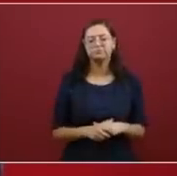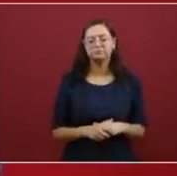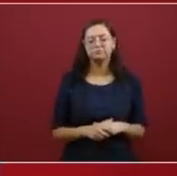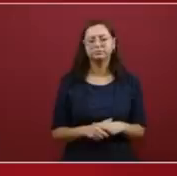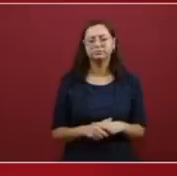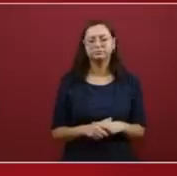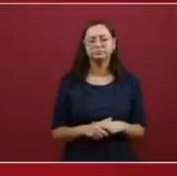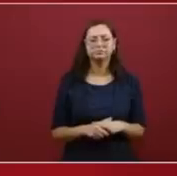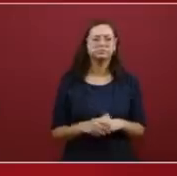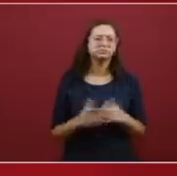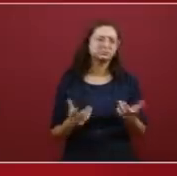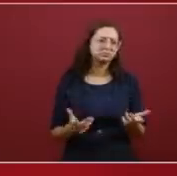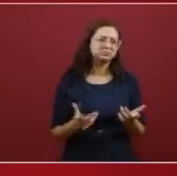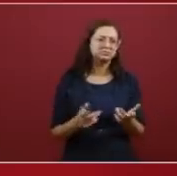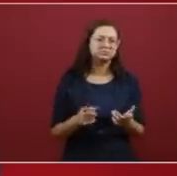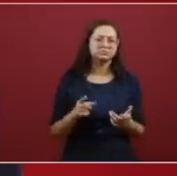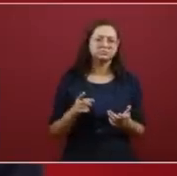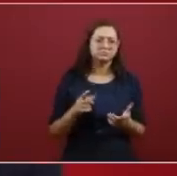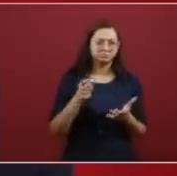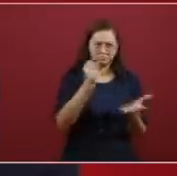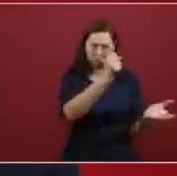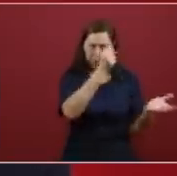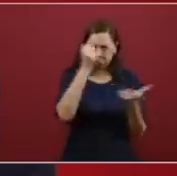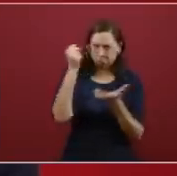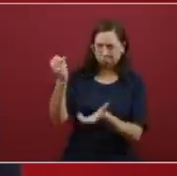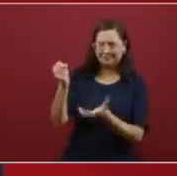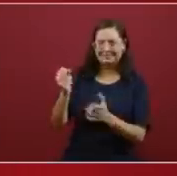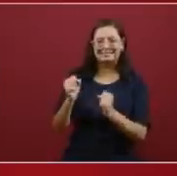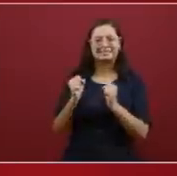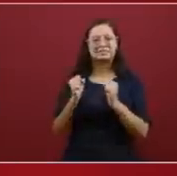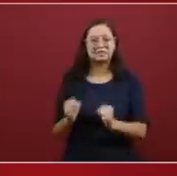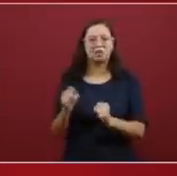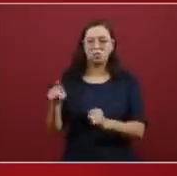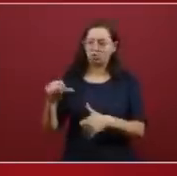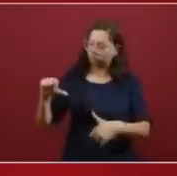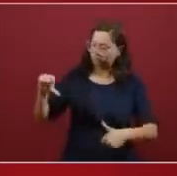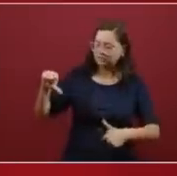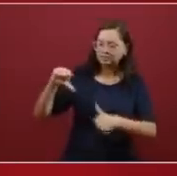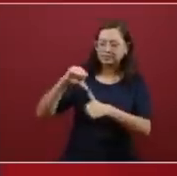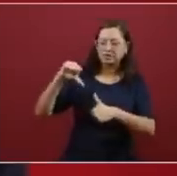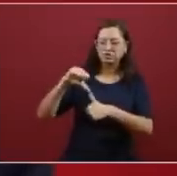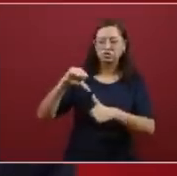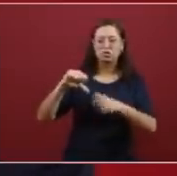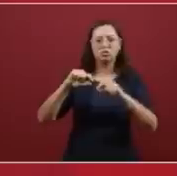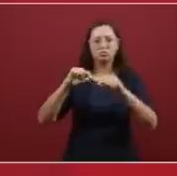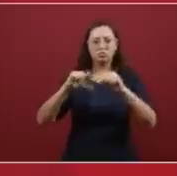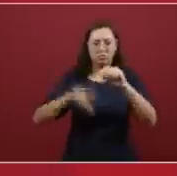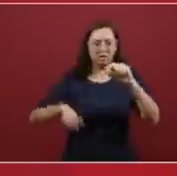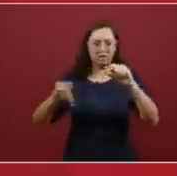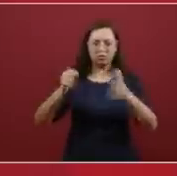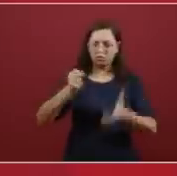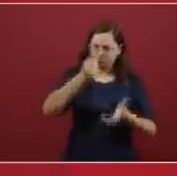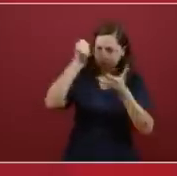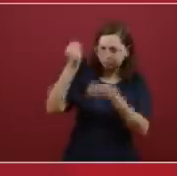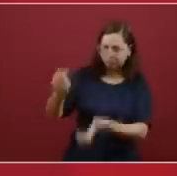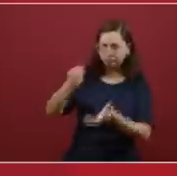para garantizar inversiones en Centroamérica y en el país, del orden